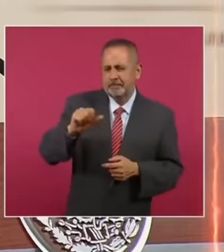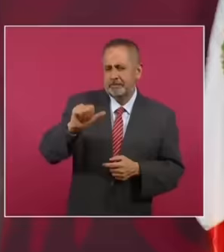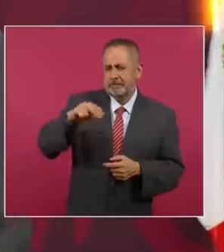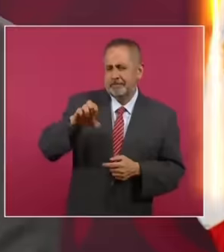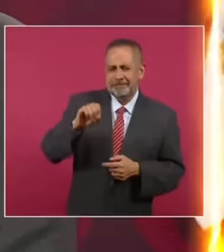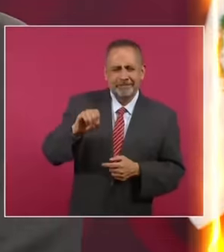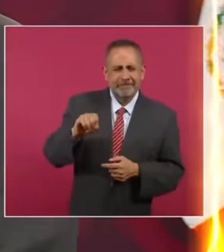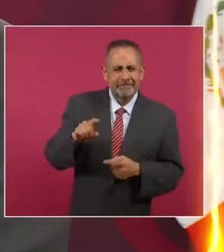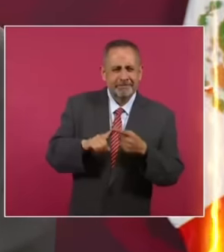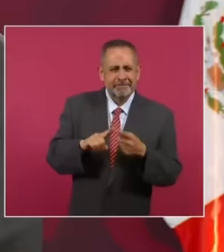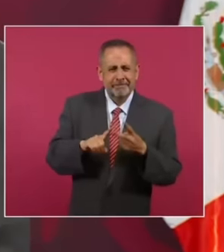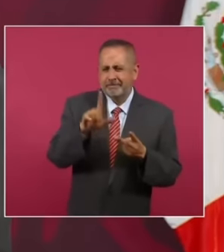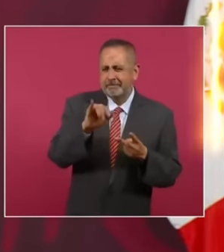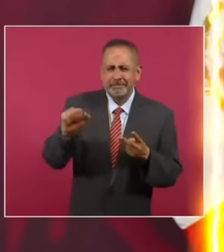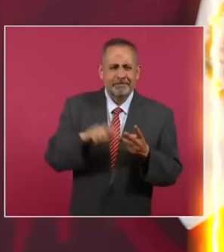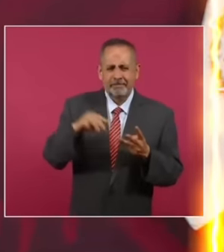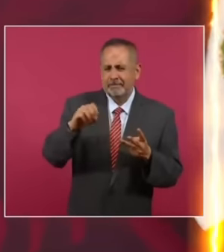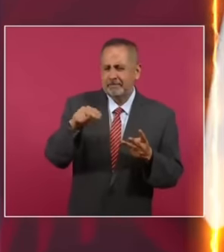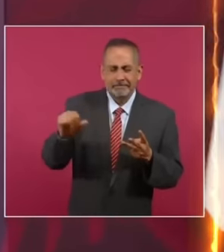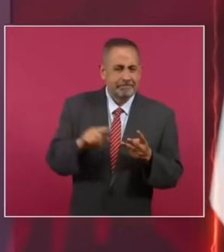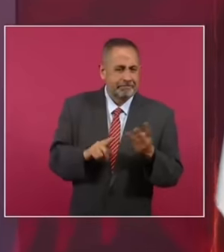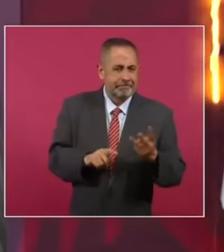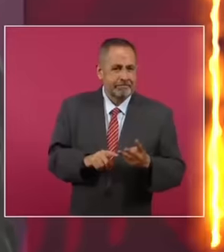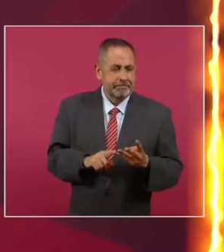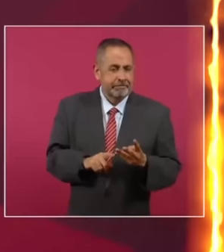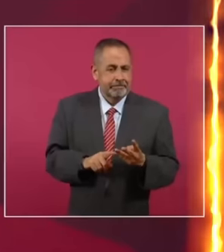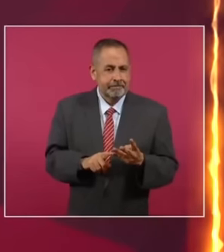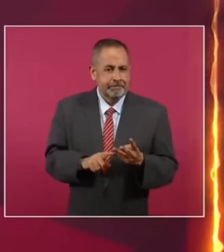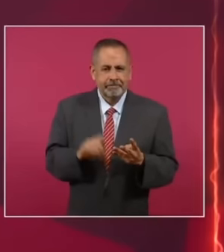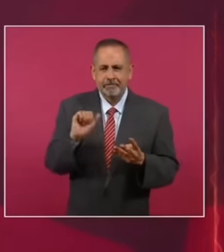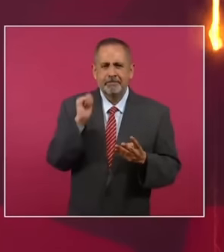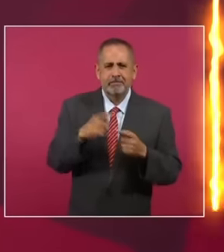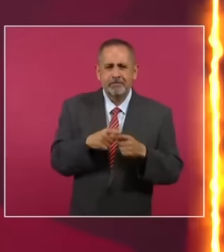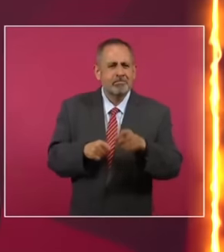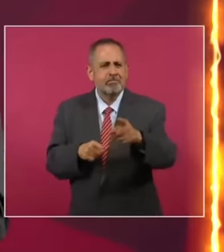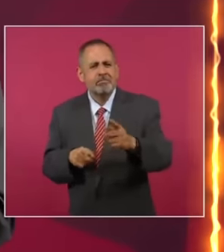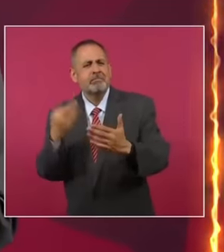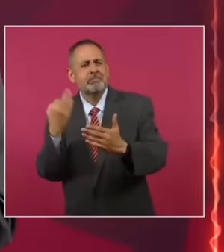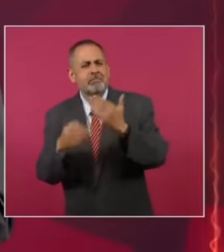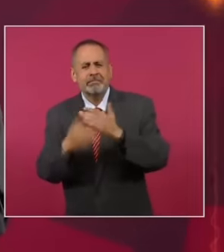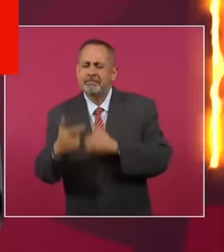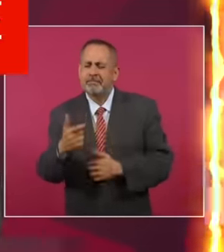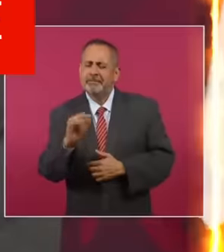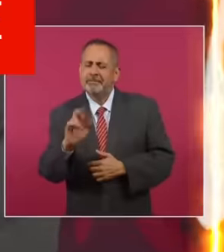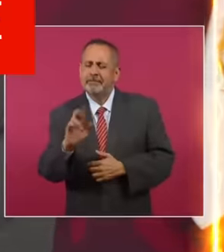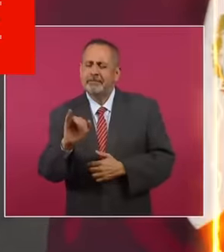macaneo, lisa, moña. Y algunos me pusieron, te faltó jiribilla.